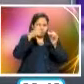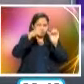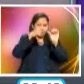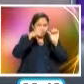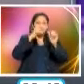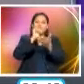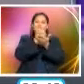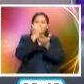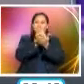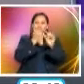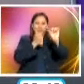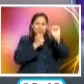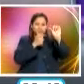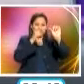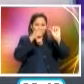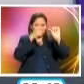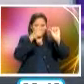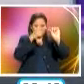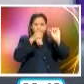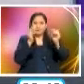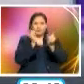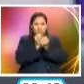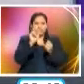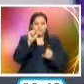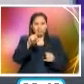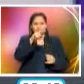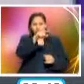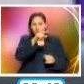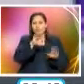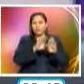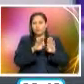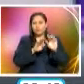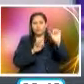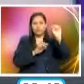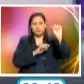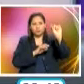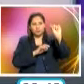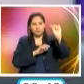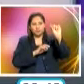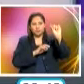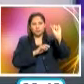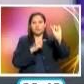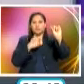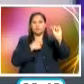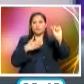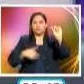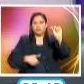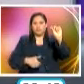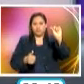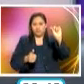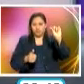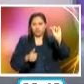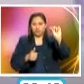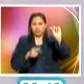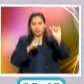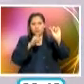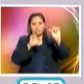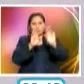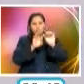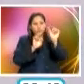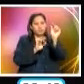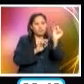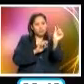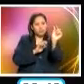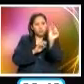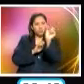arroz. Así es, ¿no? Sí. Aquí estamos viendo, mira, esta es una de las obras que se llama Tengo Hambre. Son una serie de cápsulas,